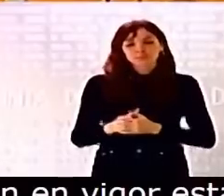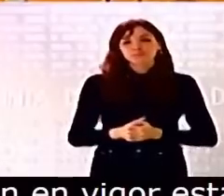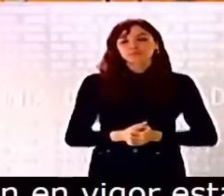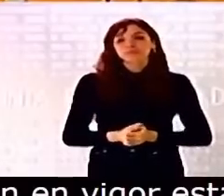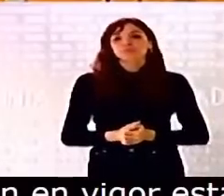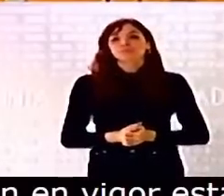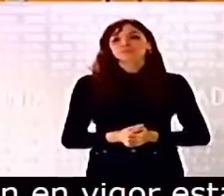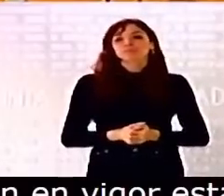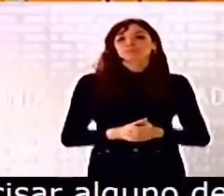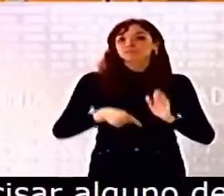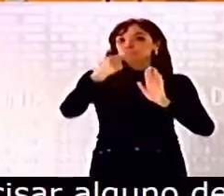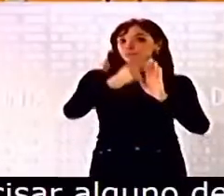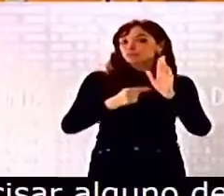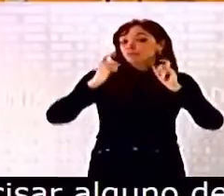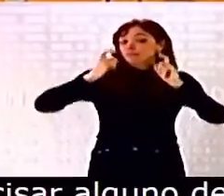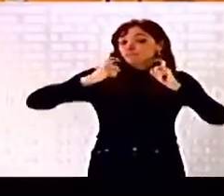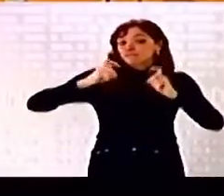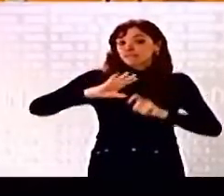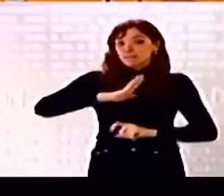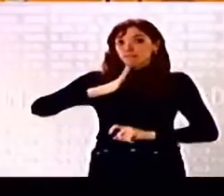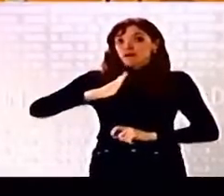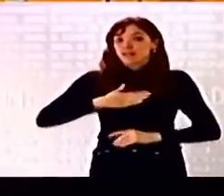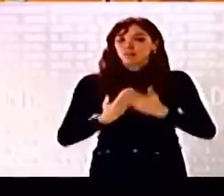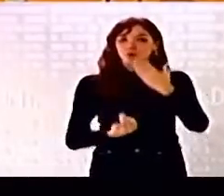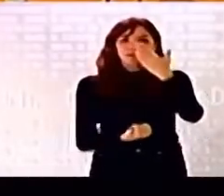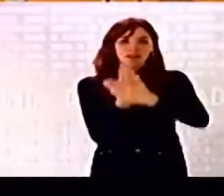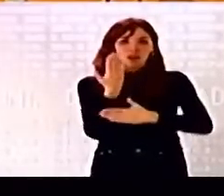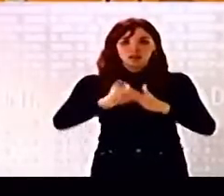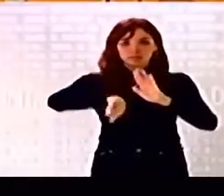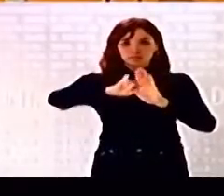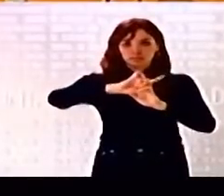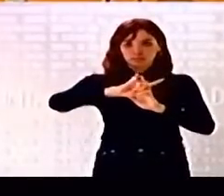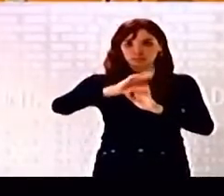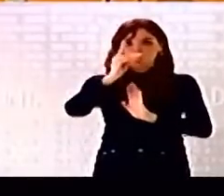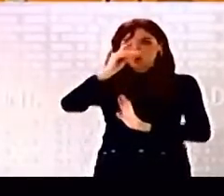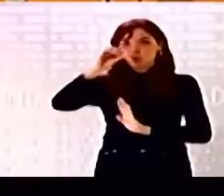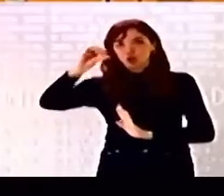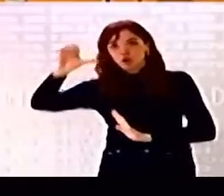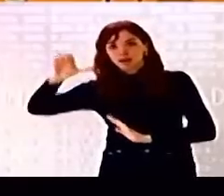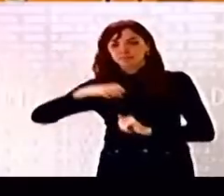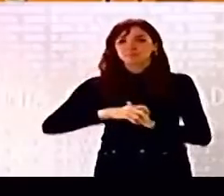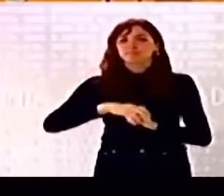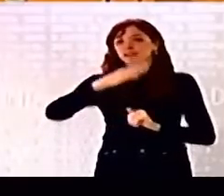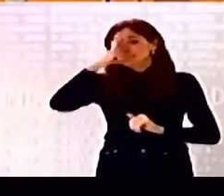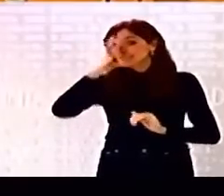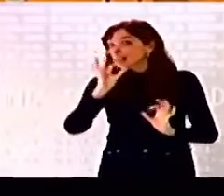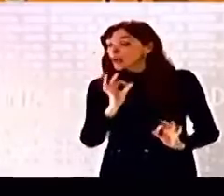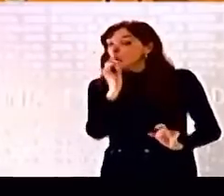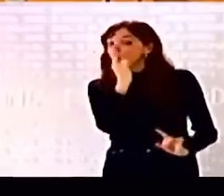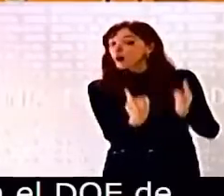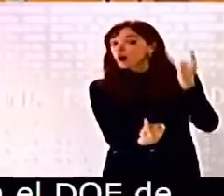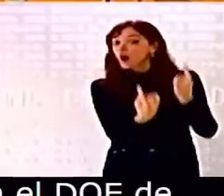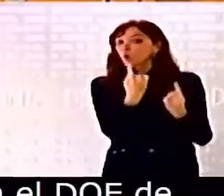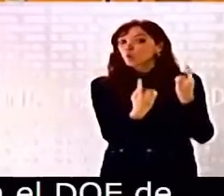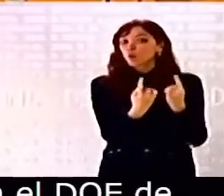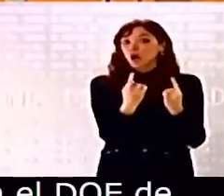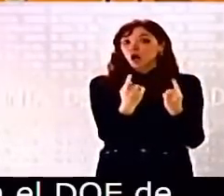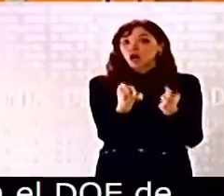vamos a intentar que se publiquen en el DOE de mañana por la mañana, porque creo que algunas actividades deportivas se pueden